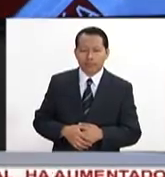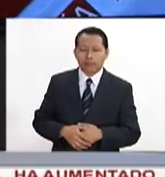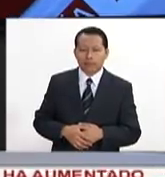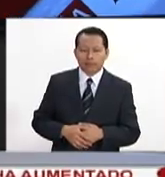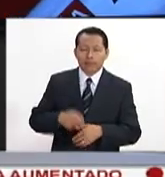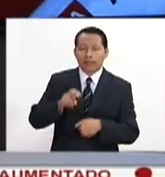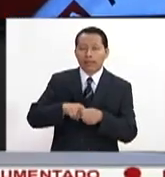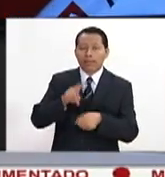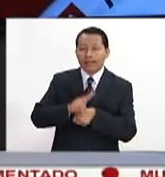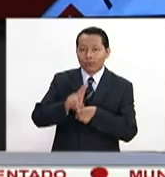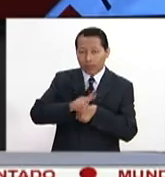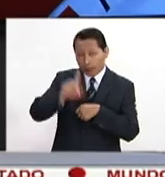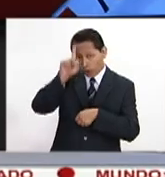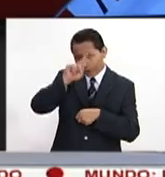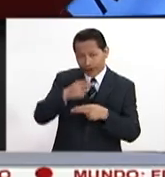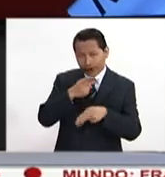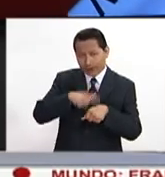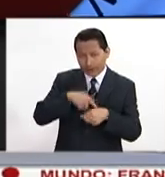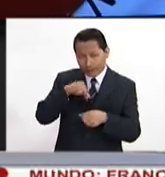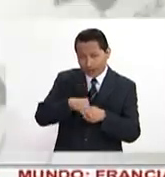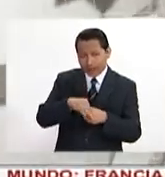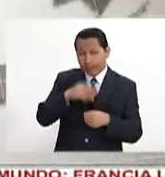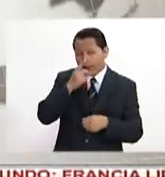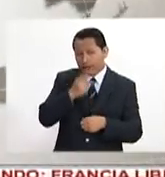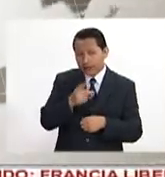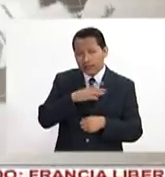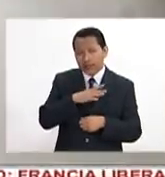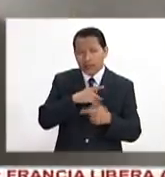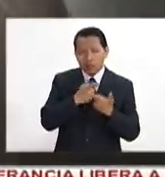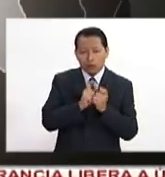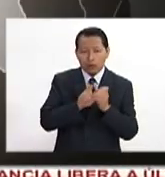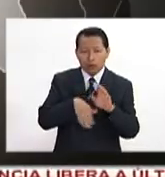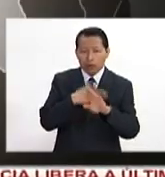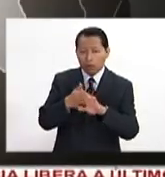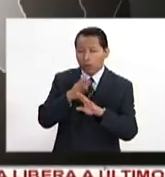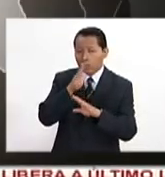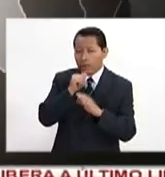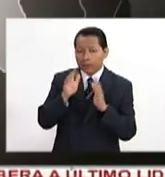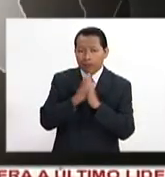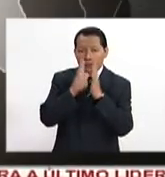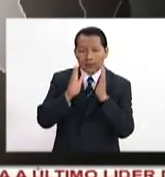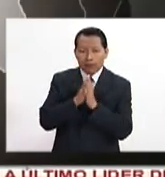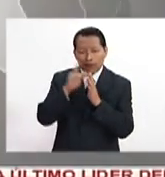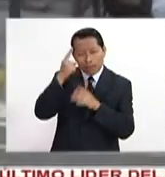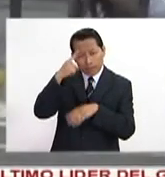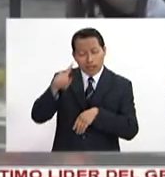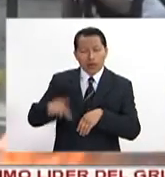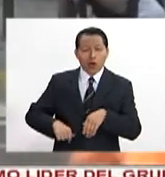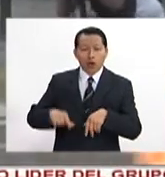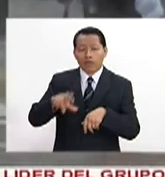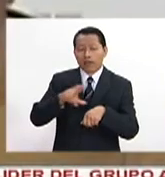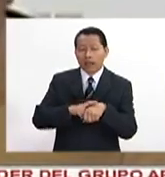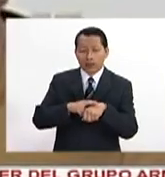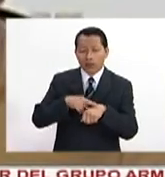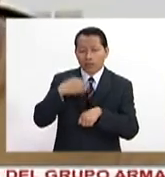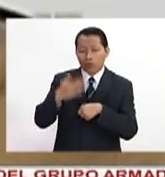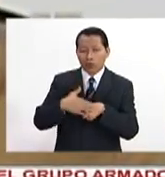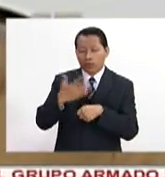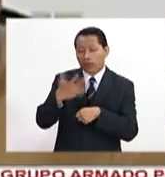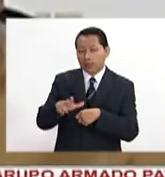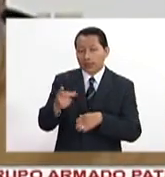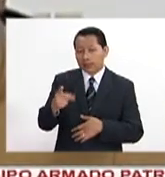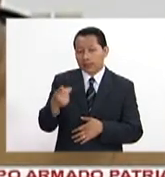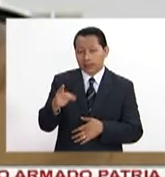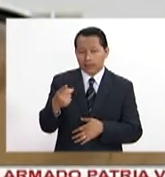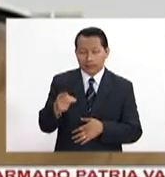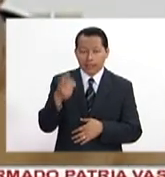En Venezuela, el Consejo Nacional Electoral determinó que la oposición no podrá participar en los comicios a gobernador del próximo 10 de